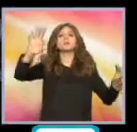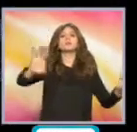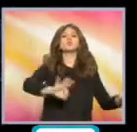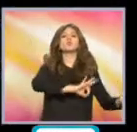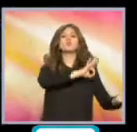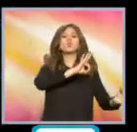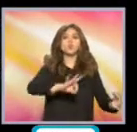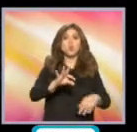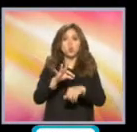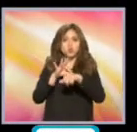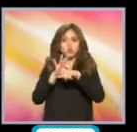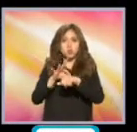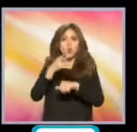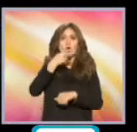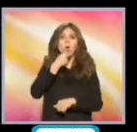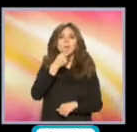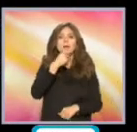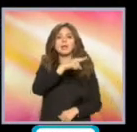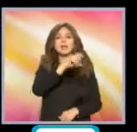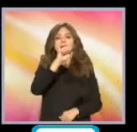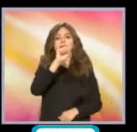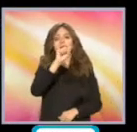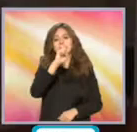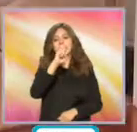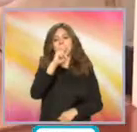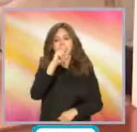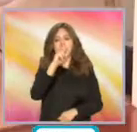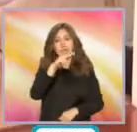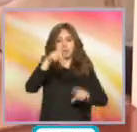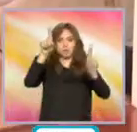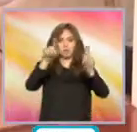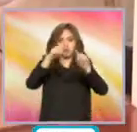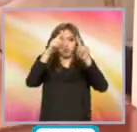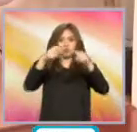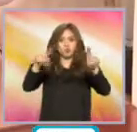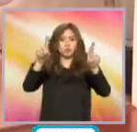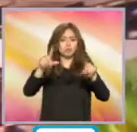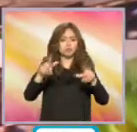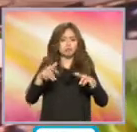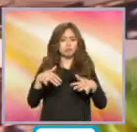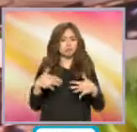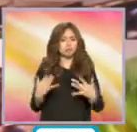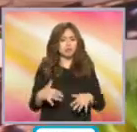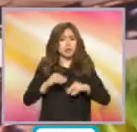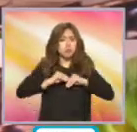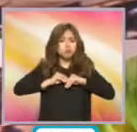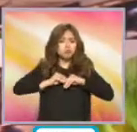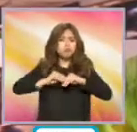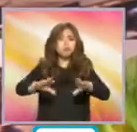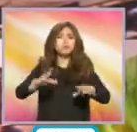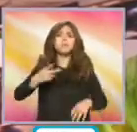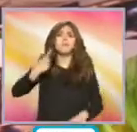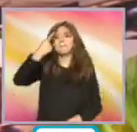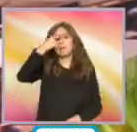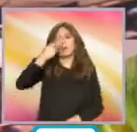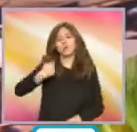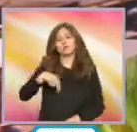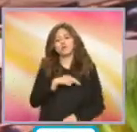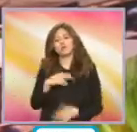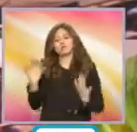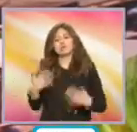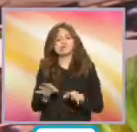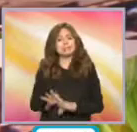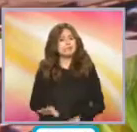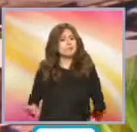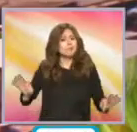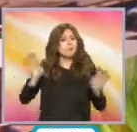vivo, bajo la dirección de Wow. Servadinic. Un estreno para nosotros Muy muy especial. especial, muy importante. Es